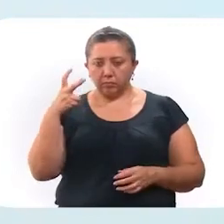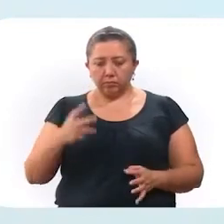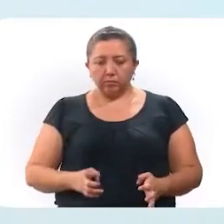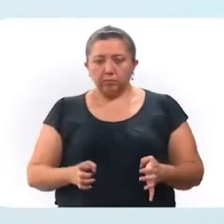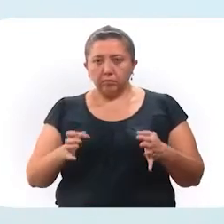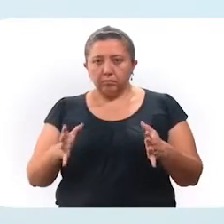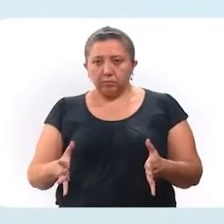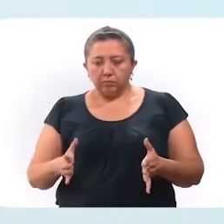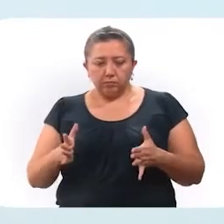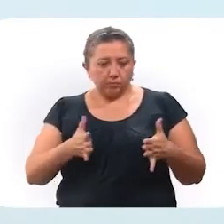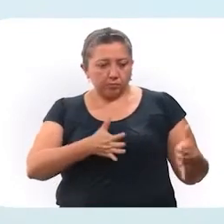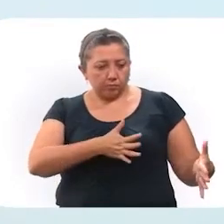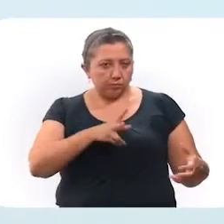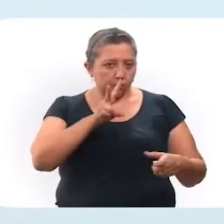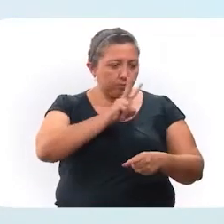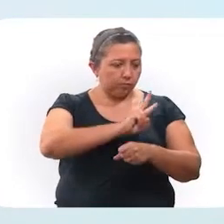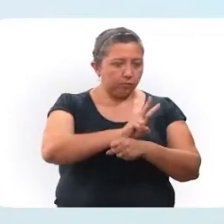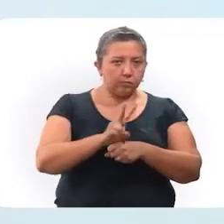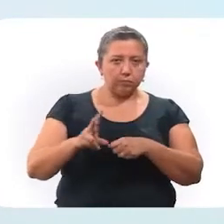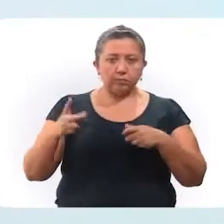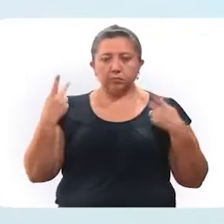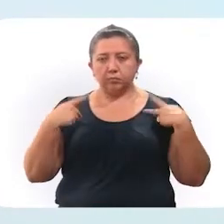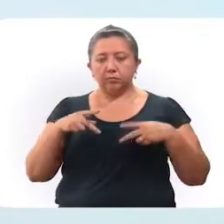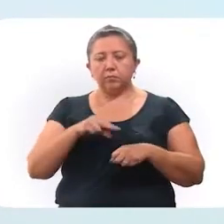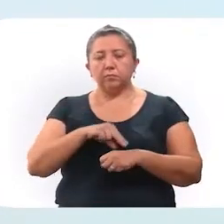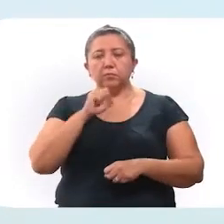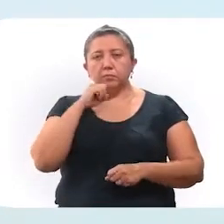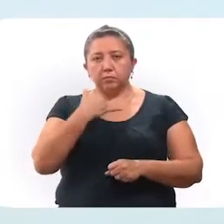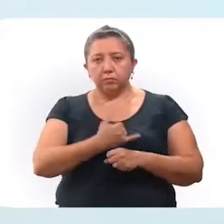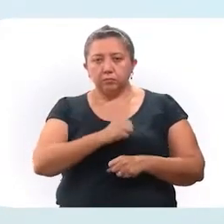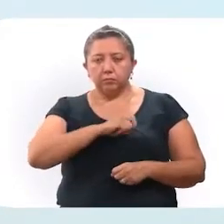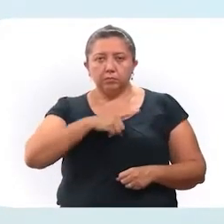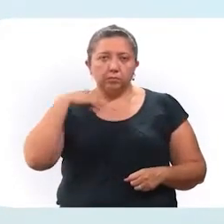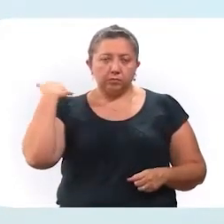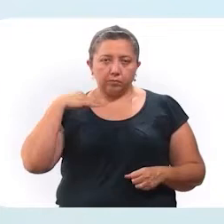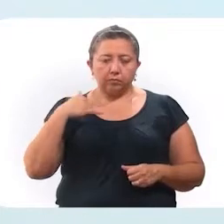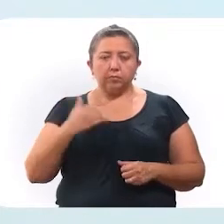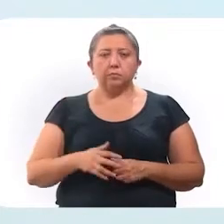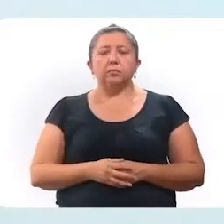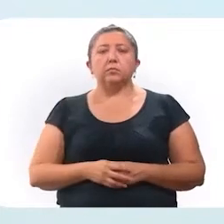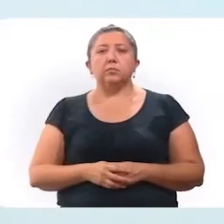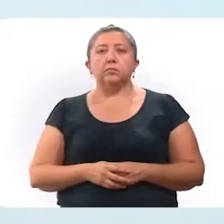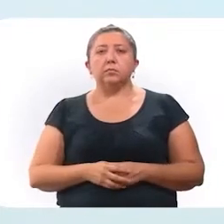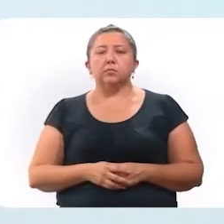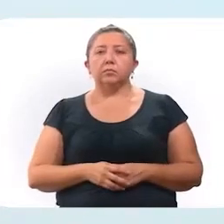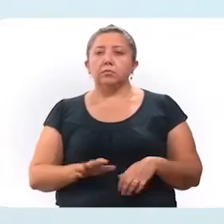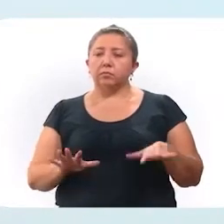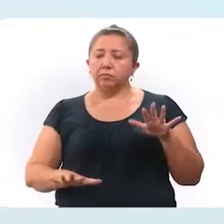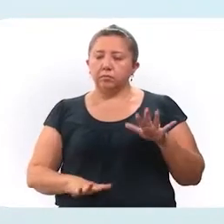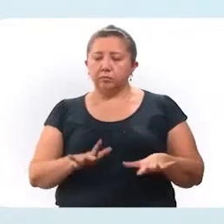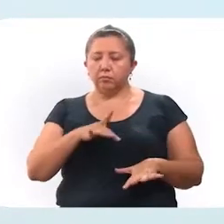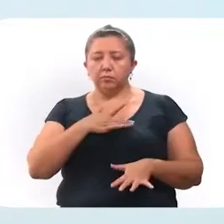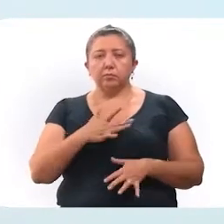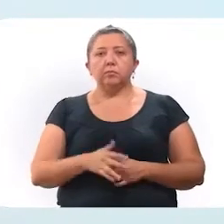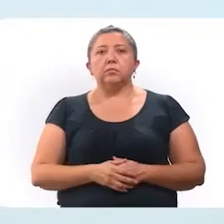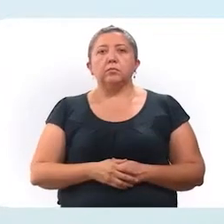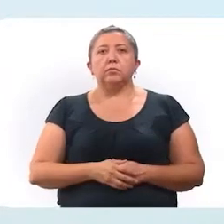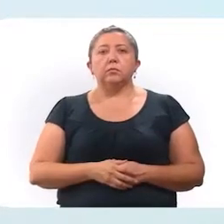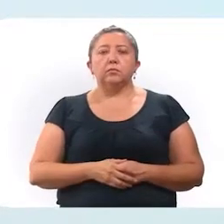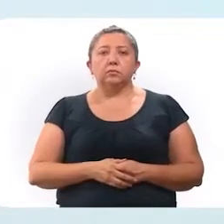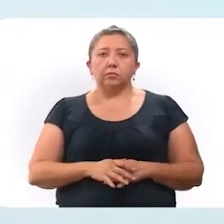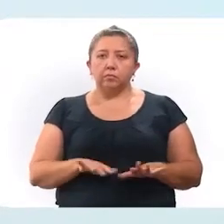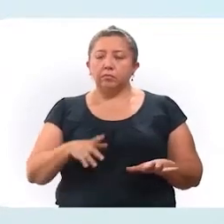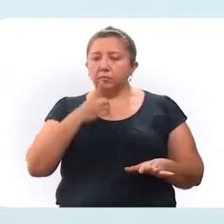están estables, aislados, monitoreados por personal médico de la Secretaría de Salud de Yucatán. Presentan síntomas